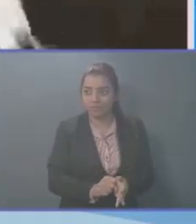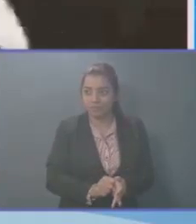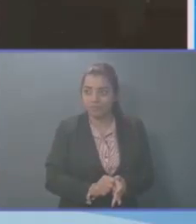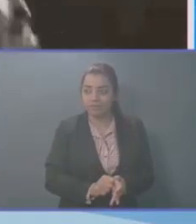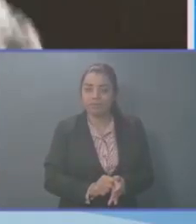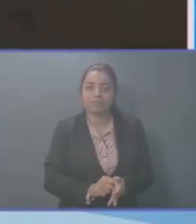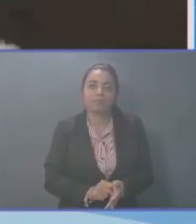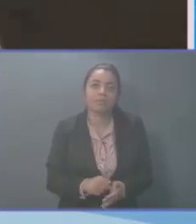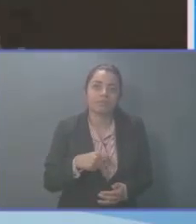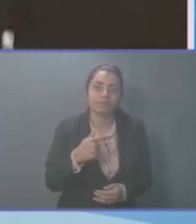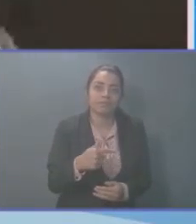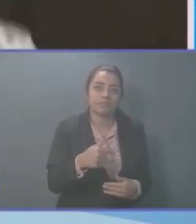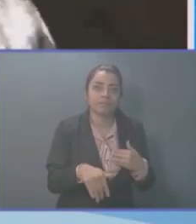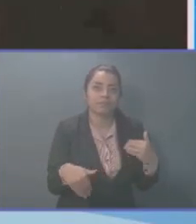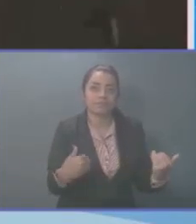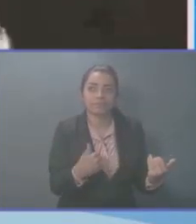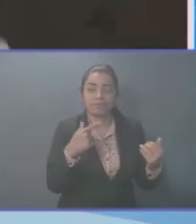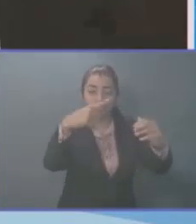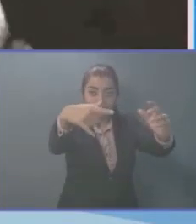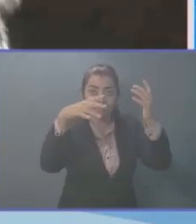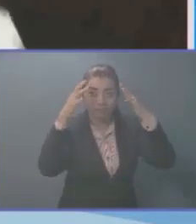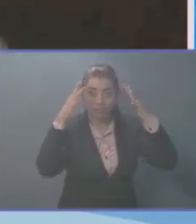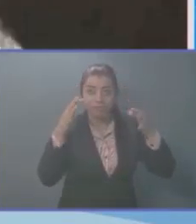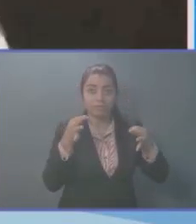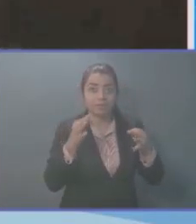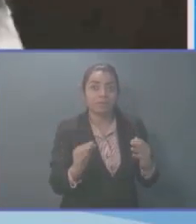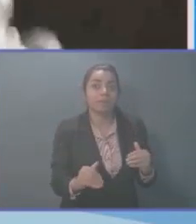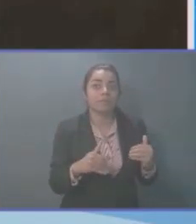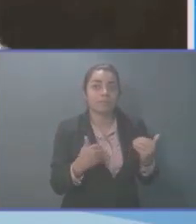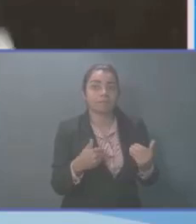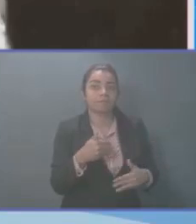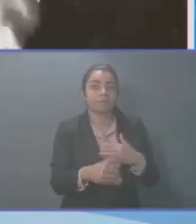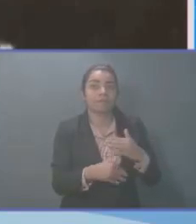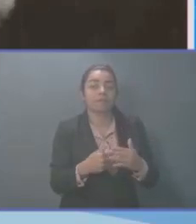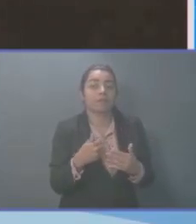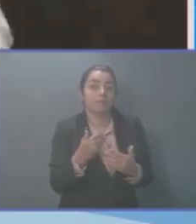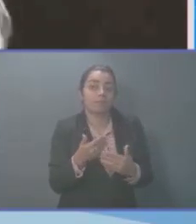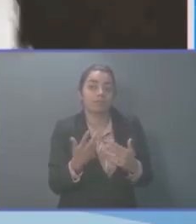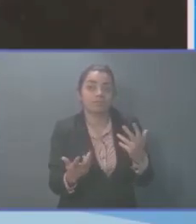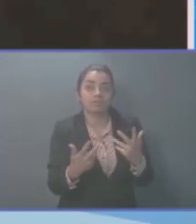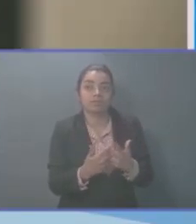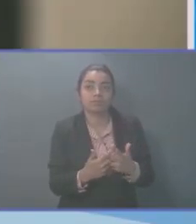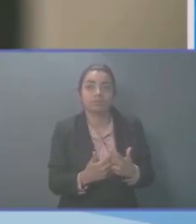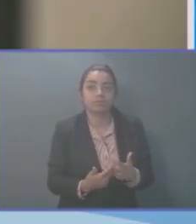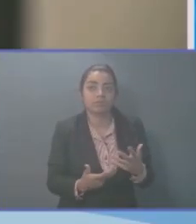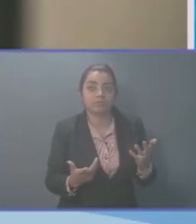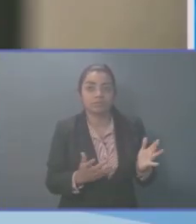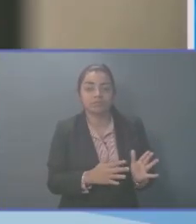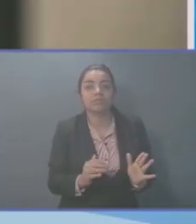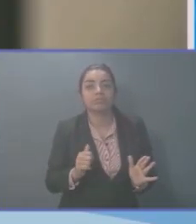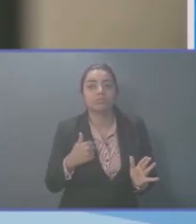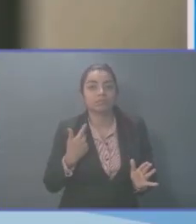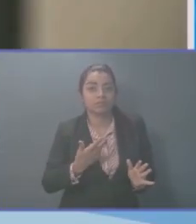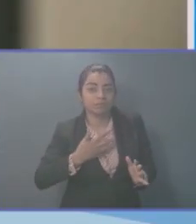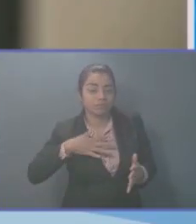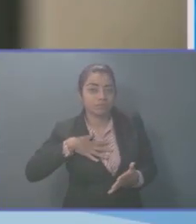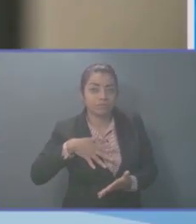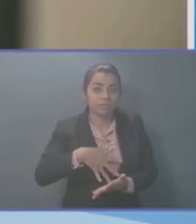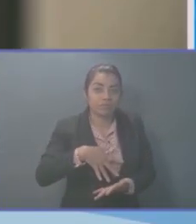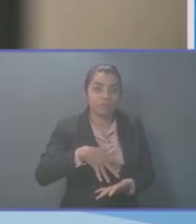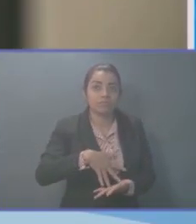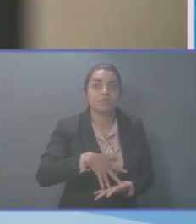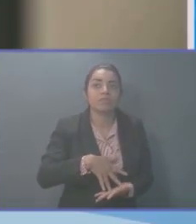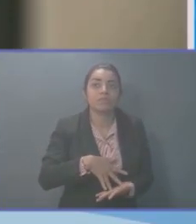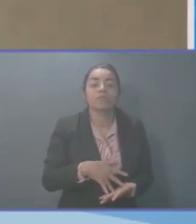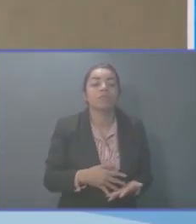Legislativa dar marcha atrás a una decisión que tiene en el centro el interés común, el interés de nuestra población